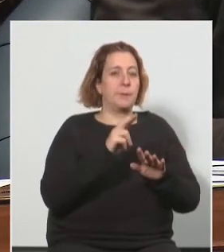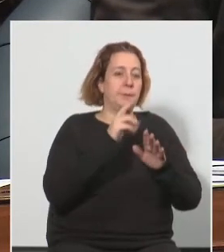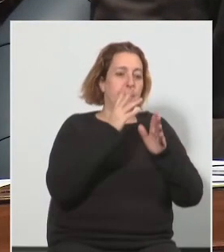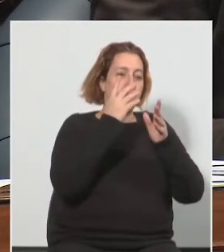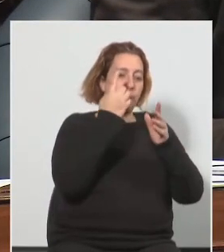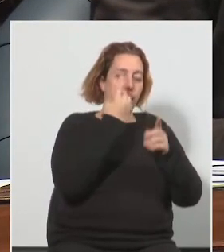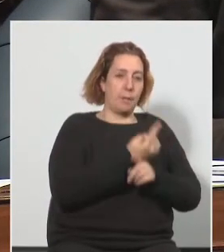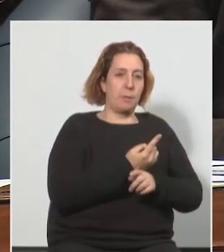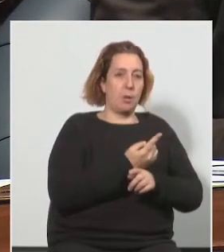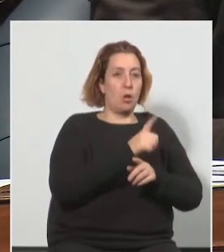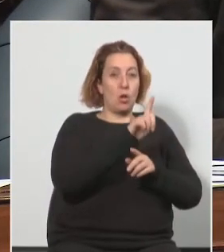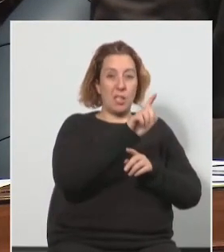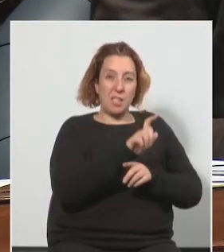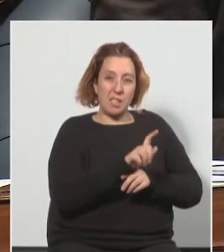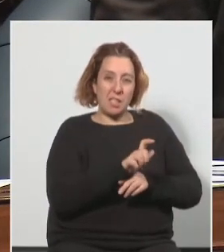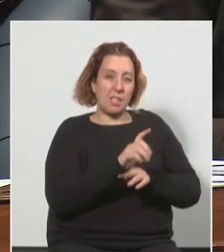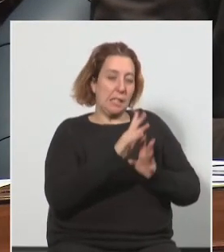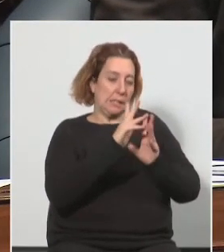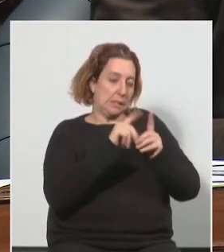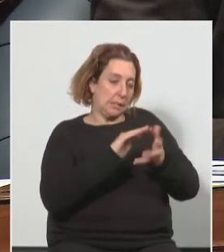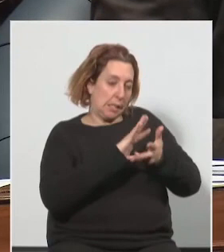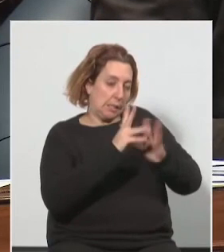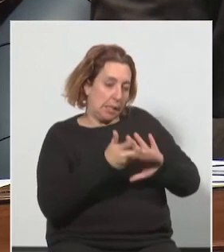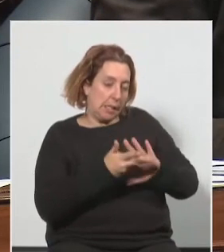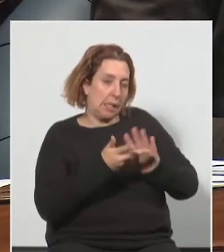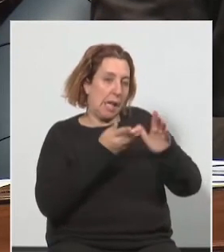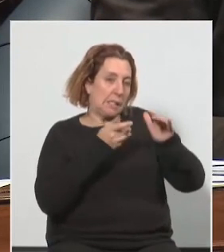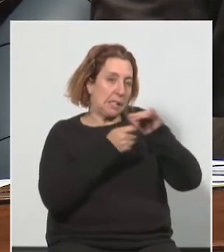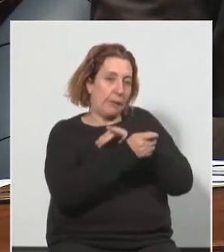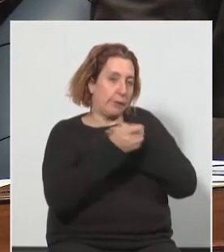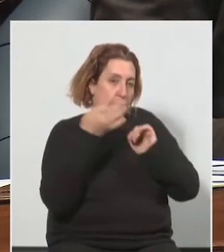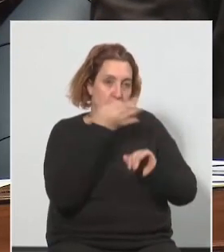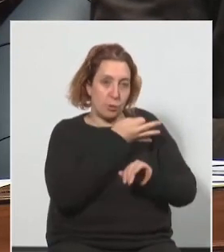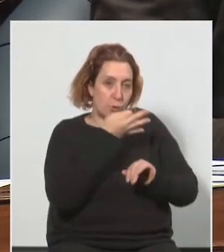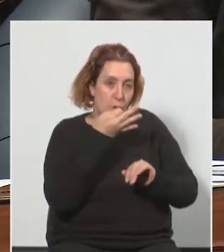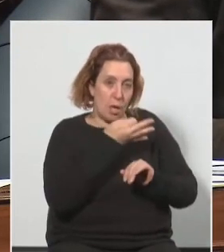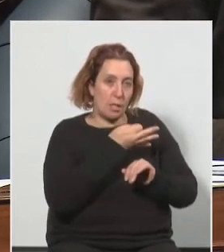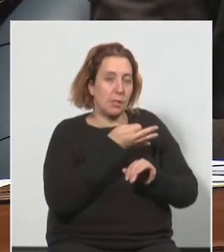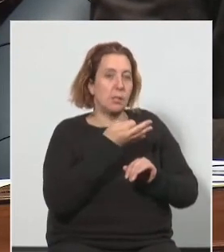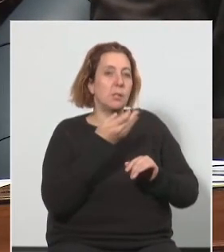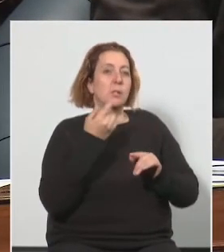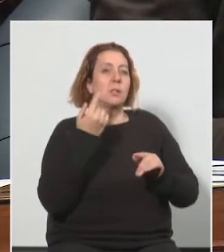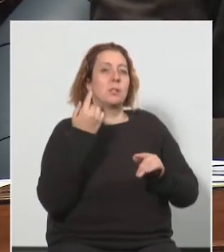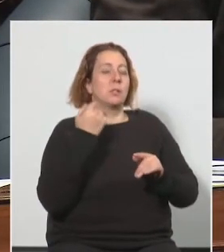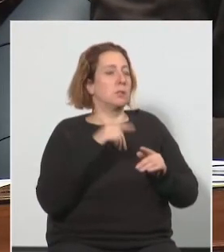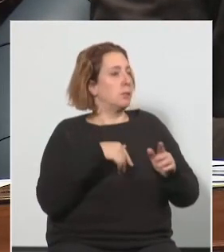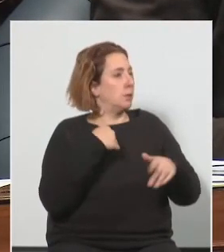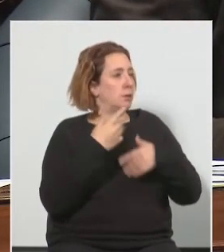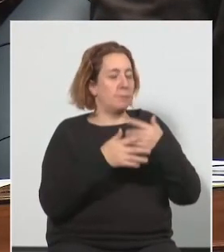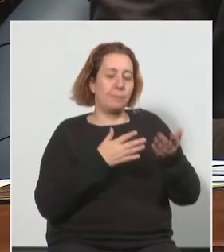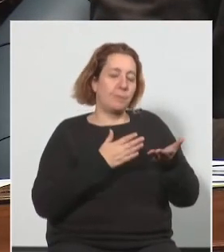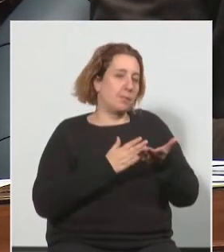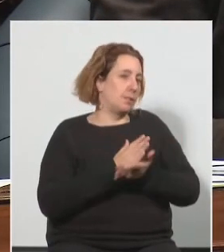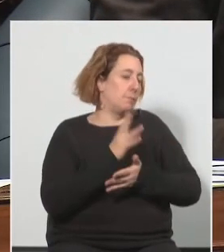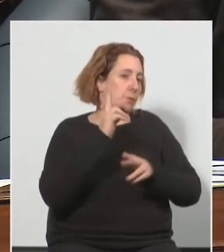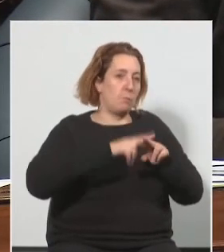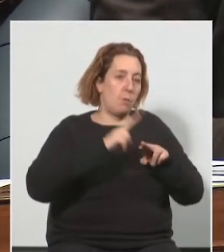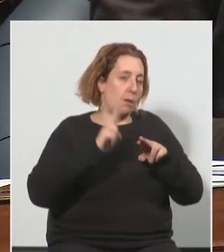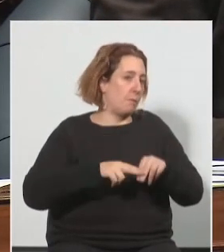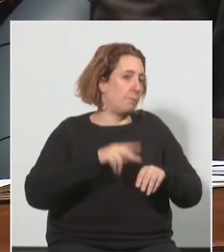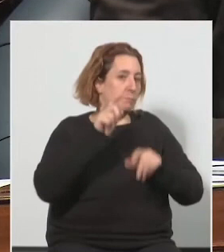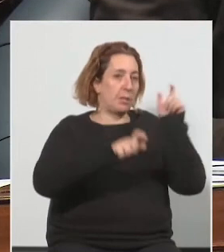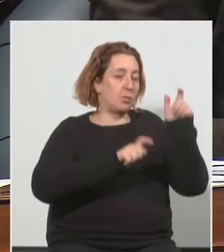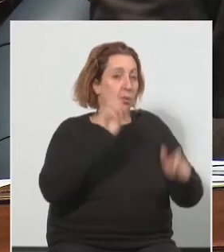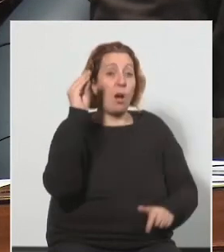lado, la logística y la estrategia en el tráfico de drogas que se lleva constantemente vidas